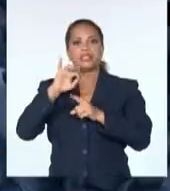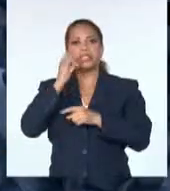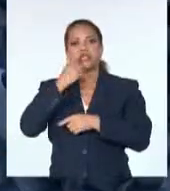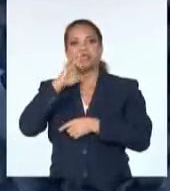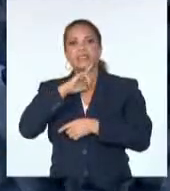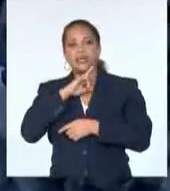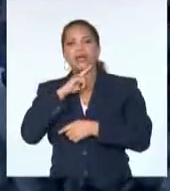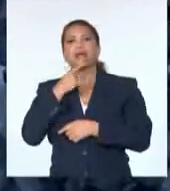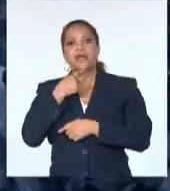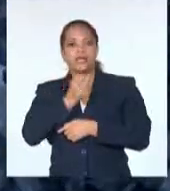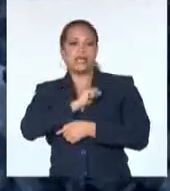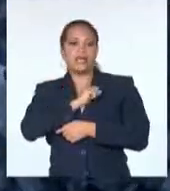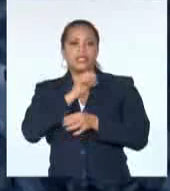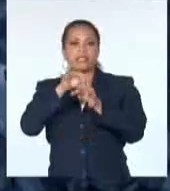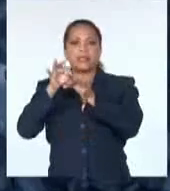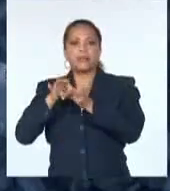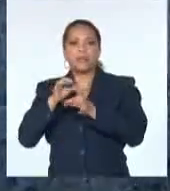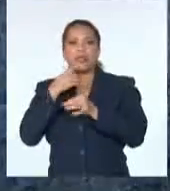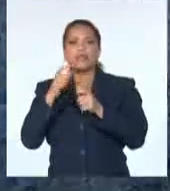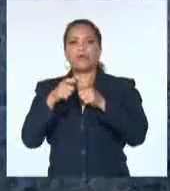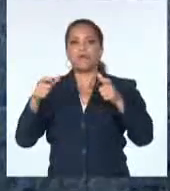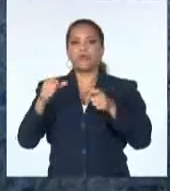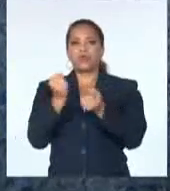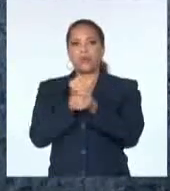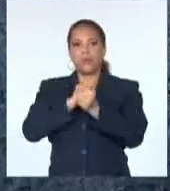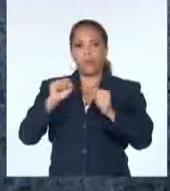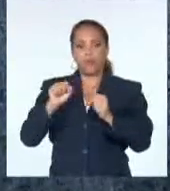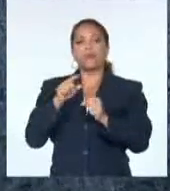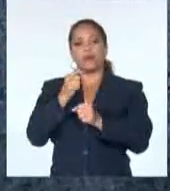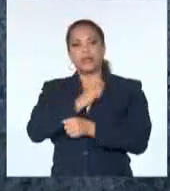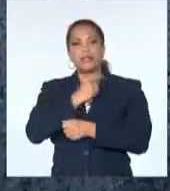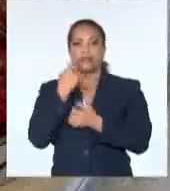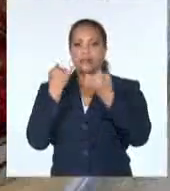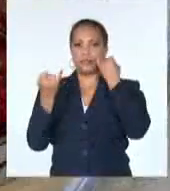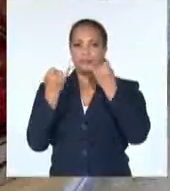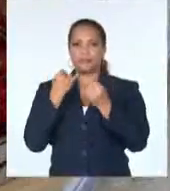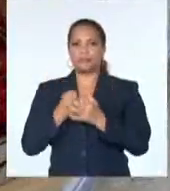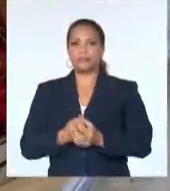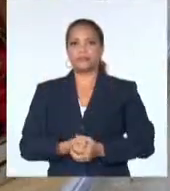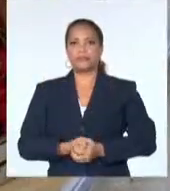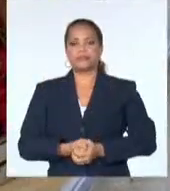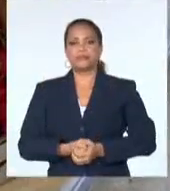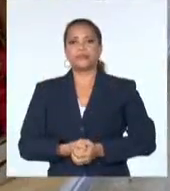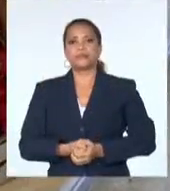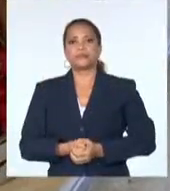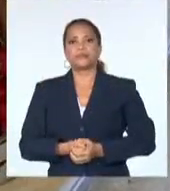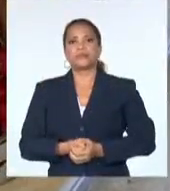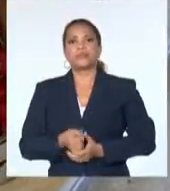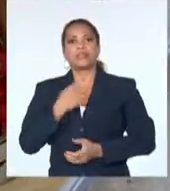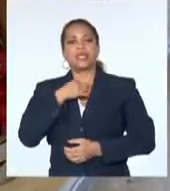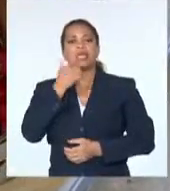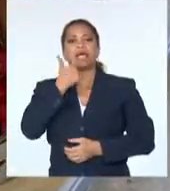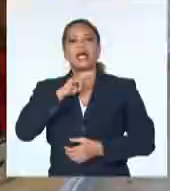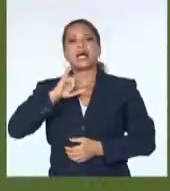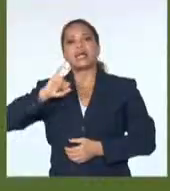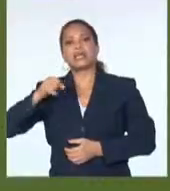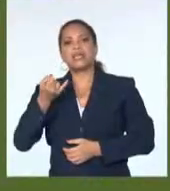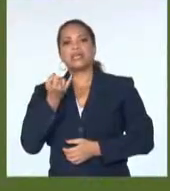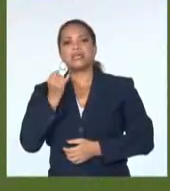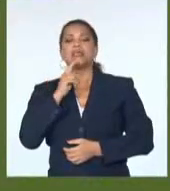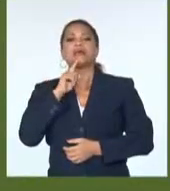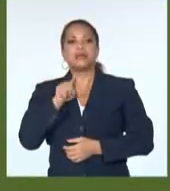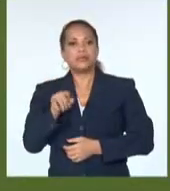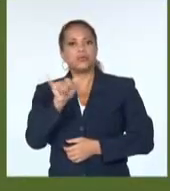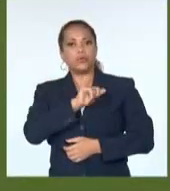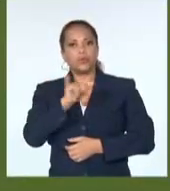bomba. El carbón vegetal ya le reportó el pasado año más de $500,000 y el chile habanero producido a cielo abierto por